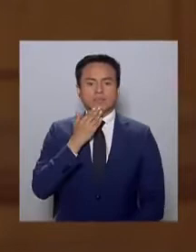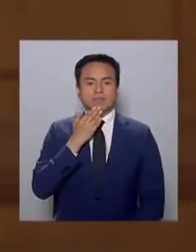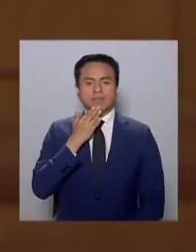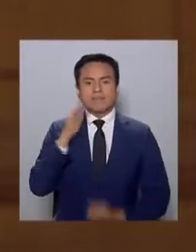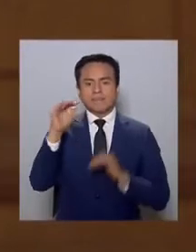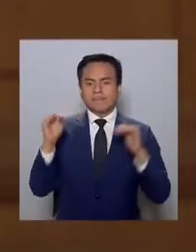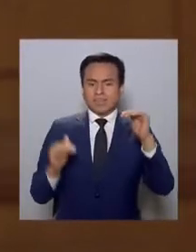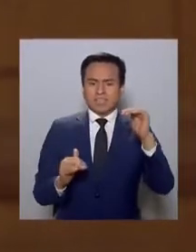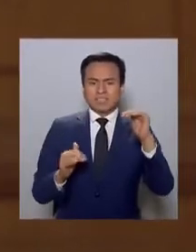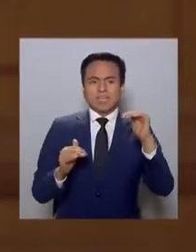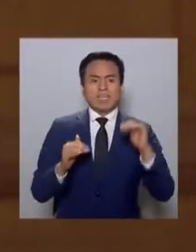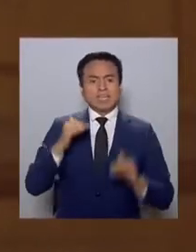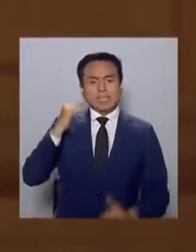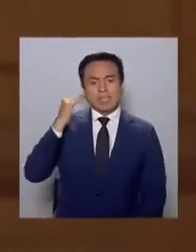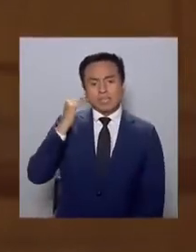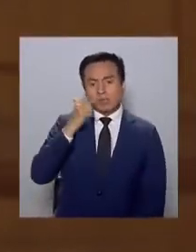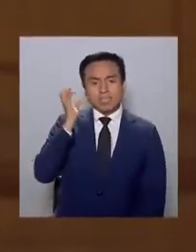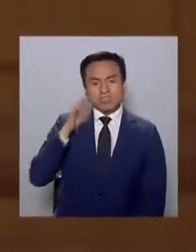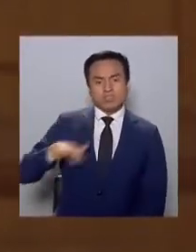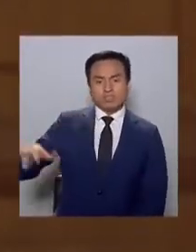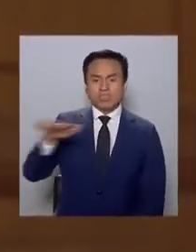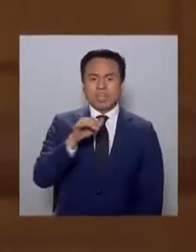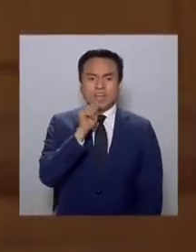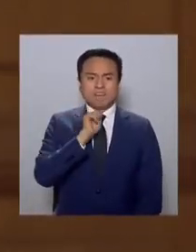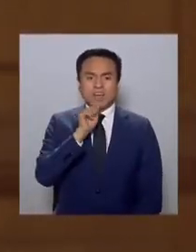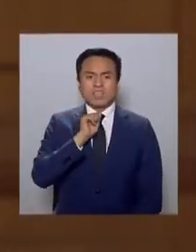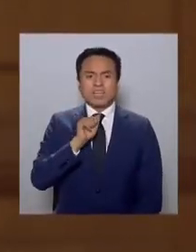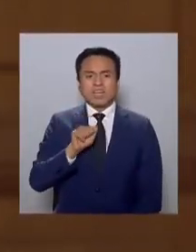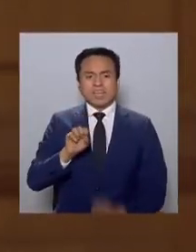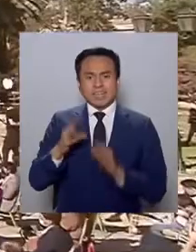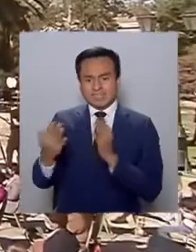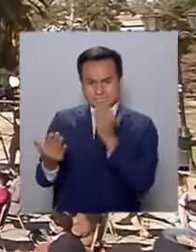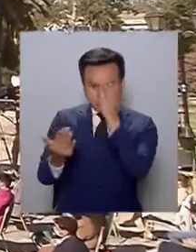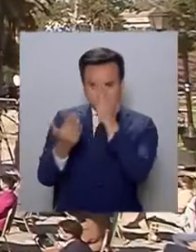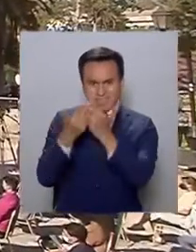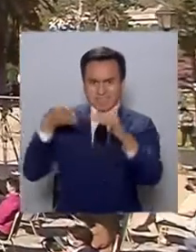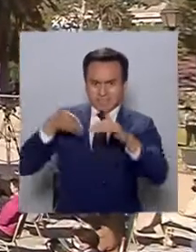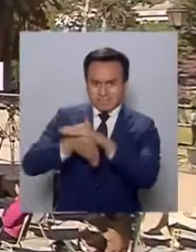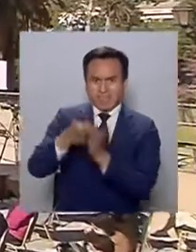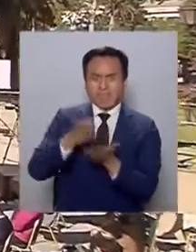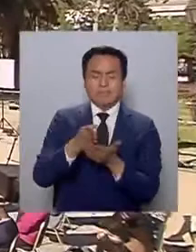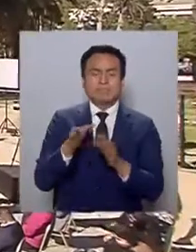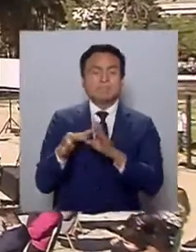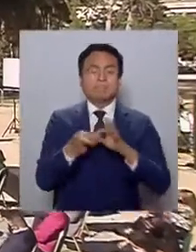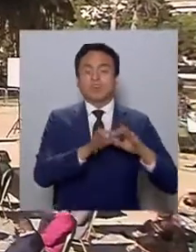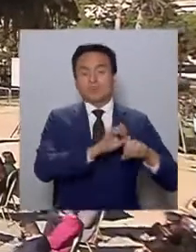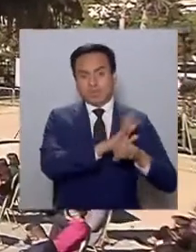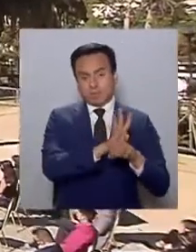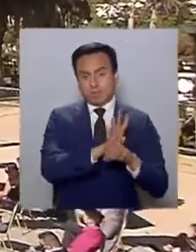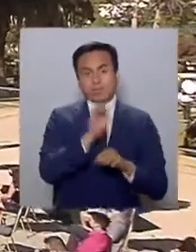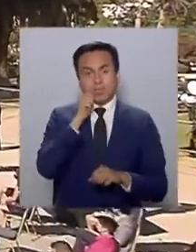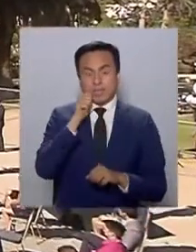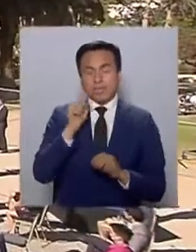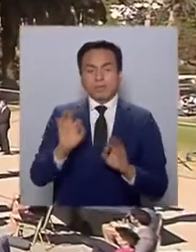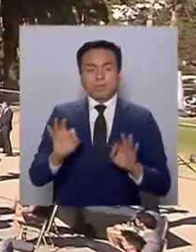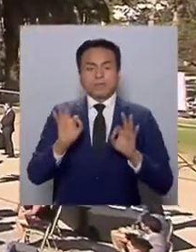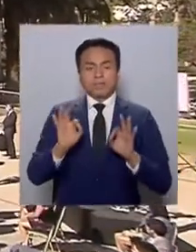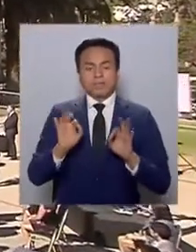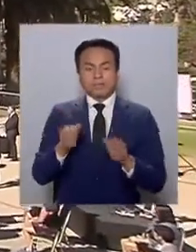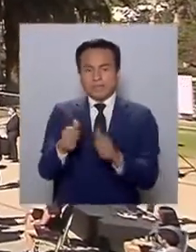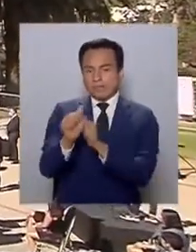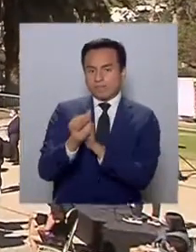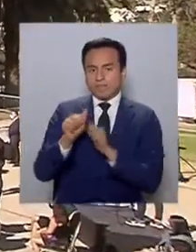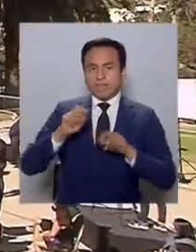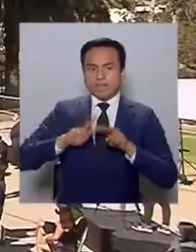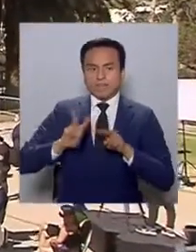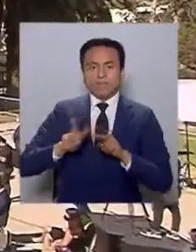la brecha entre nuestros niños y niñas generada por la falta de clases presenciales producto de la pandemia va a ser uno de los principales desafíos